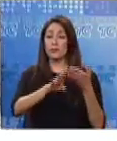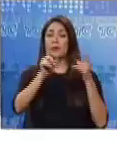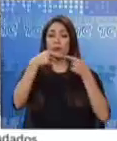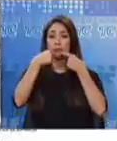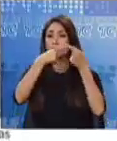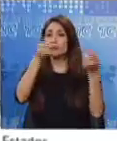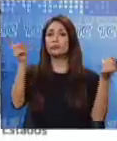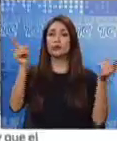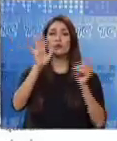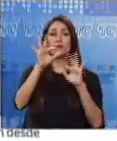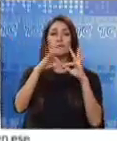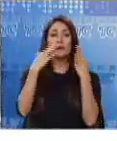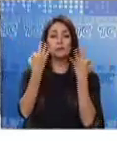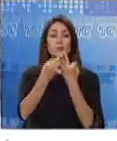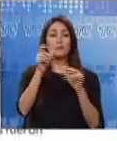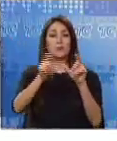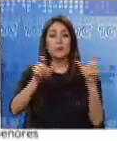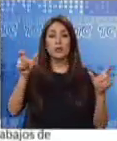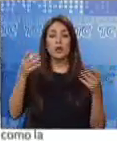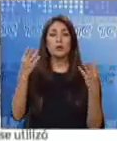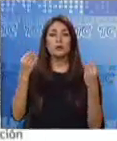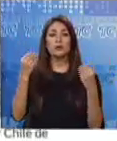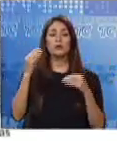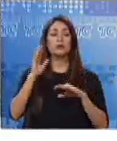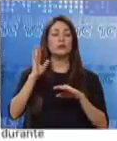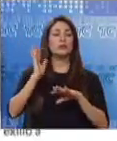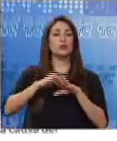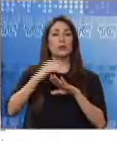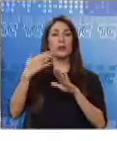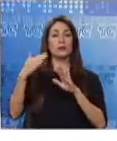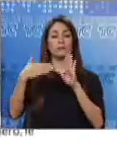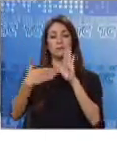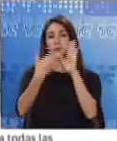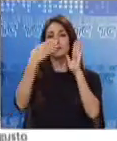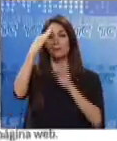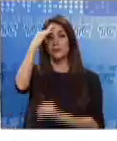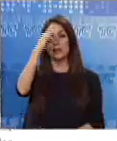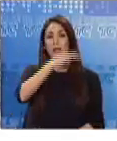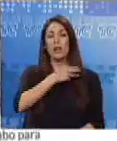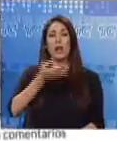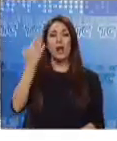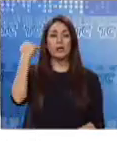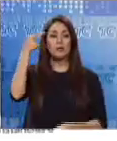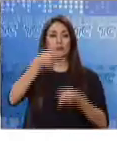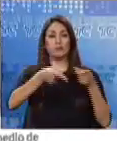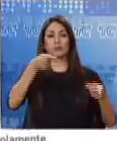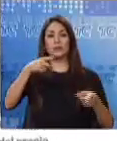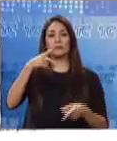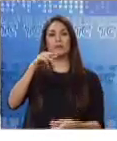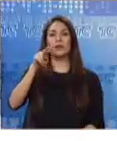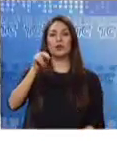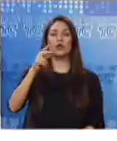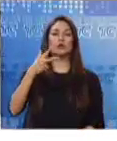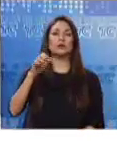con todas las familias y personas que fueron afectadas por el golpe militar y la dictadura de Augusto Pinochet.